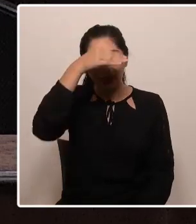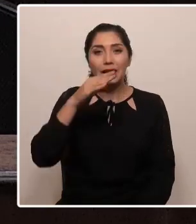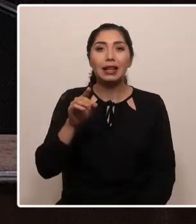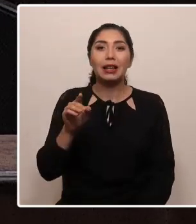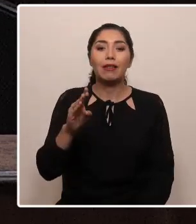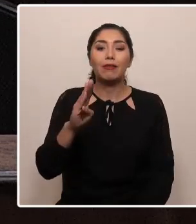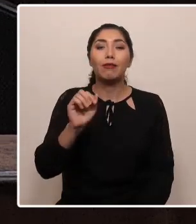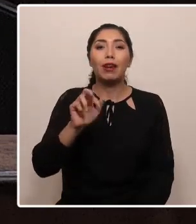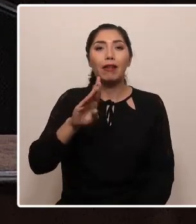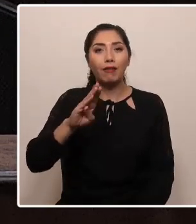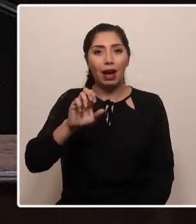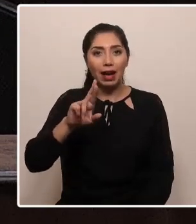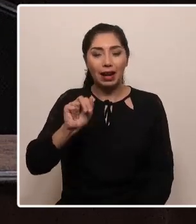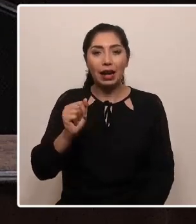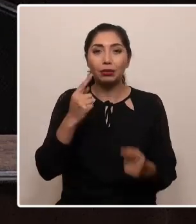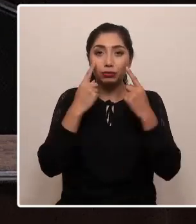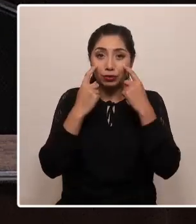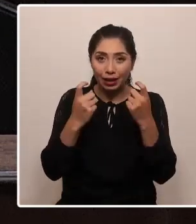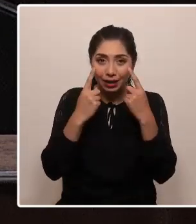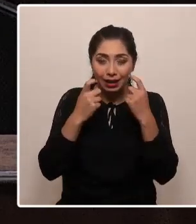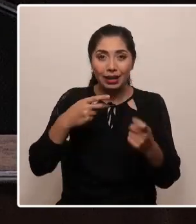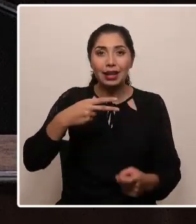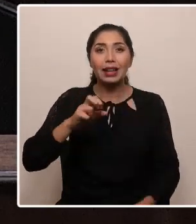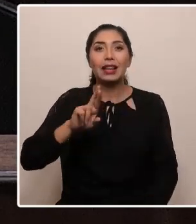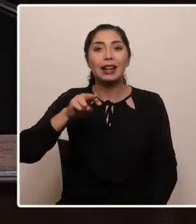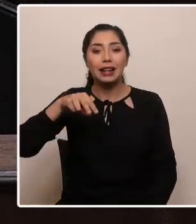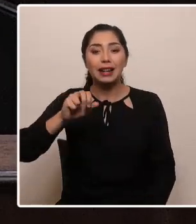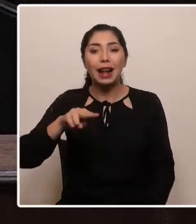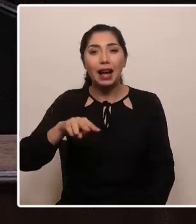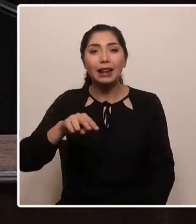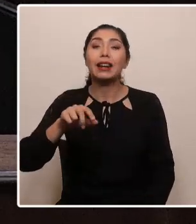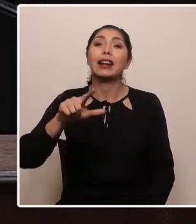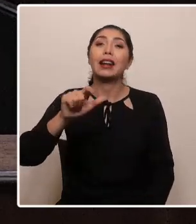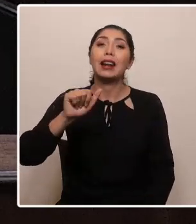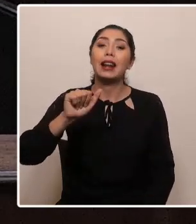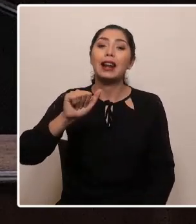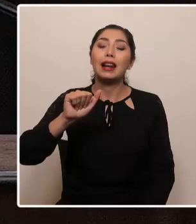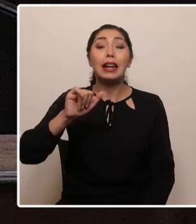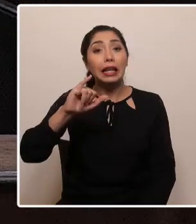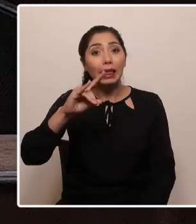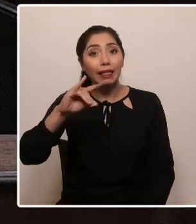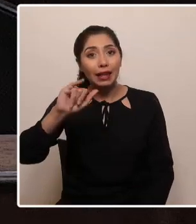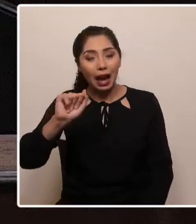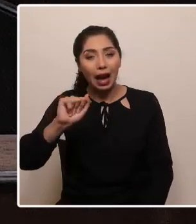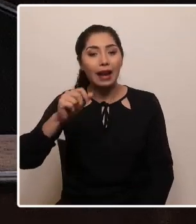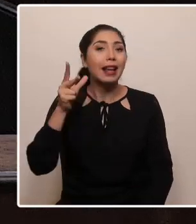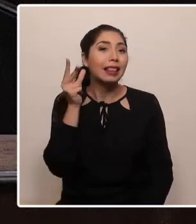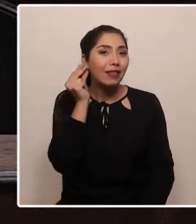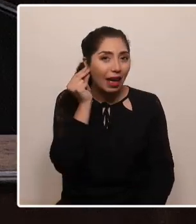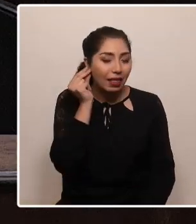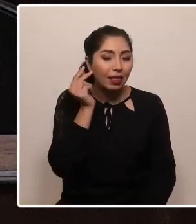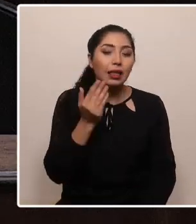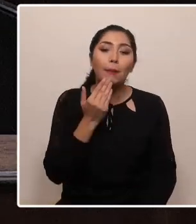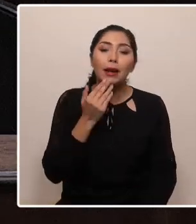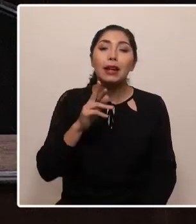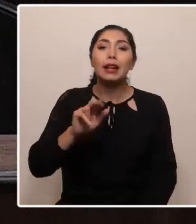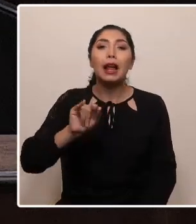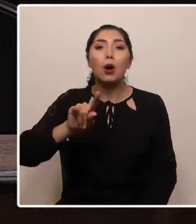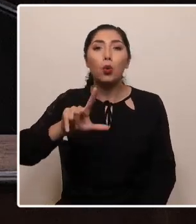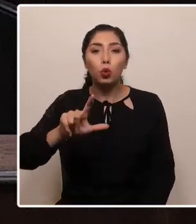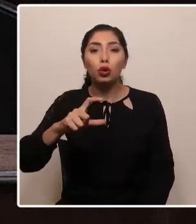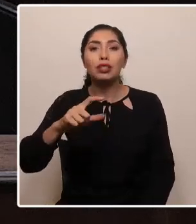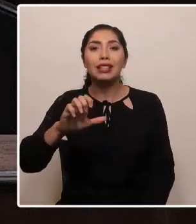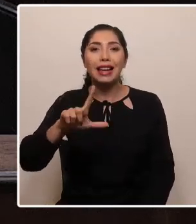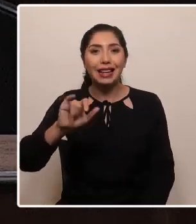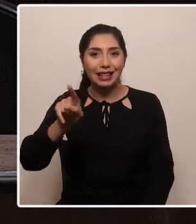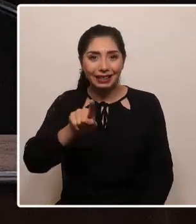Giovanna Grandón, Hernán Larraín, Lidia González, Natividad Yanquileo, a los secretarios, y especialmente también agradezco a Raúl Celi, con quien